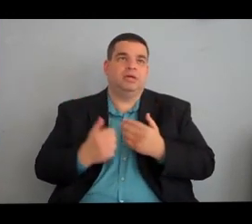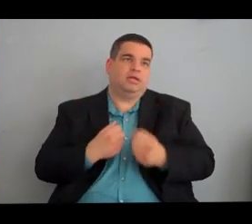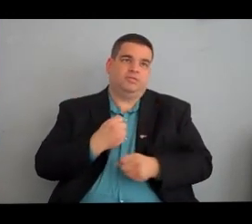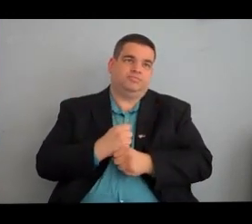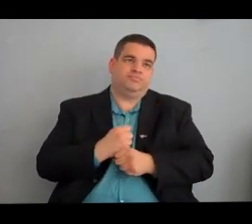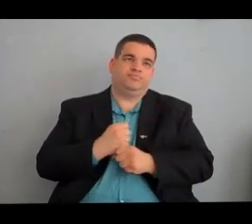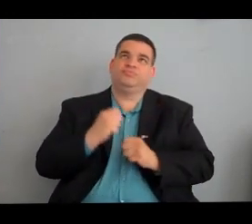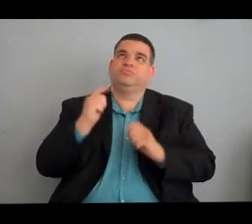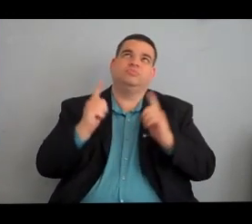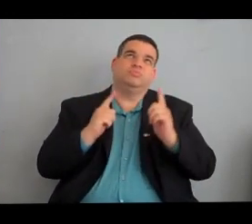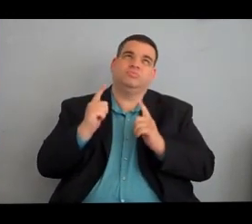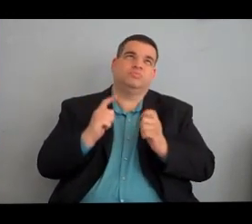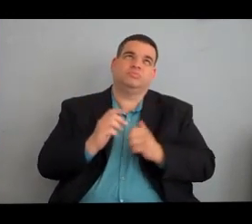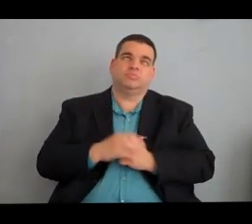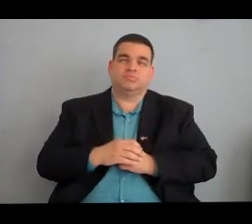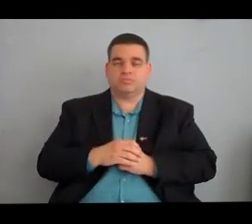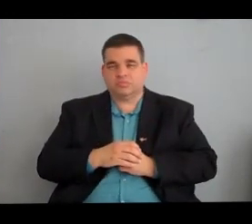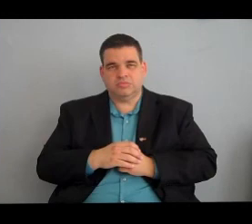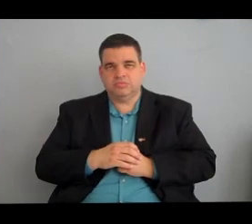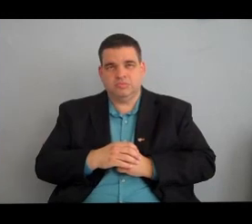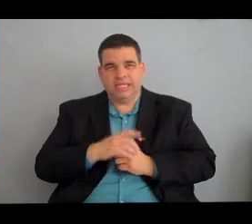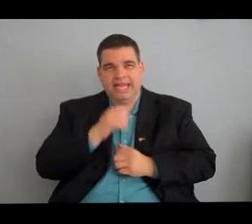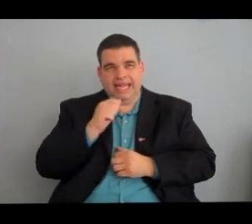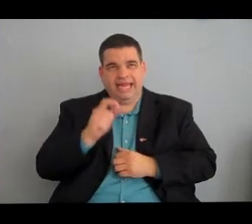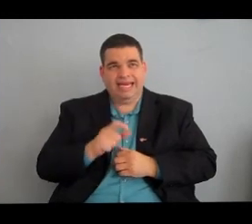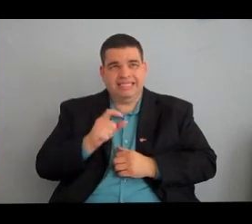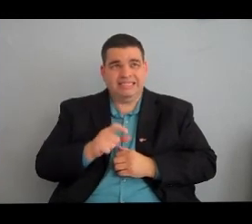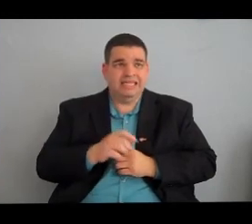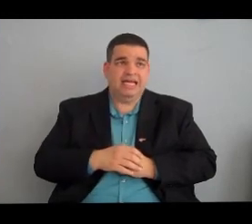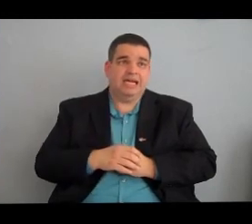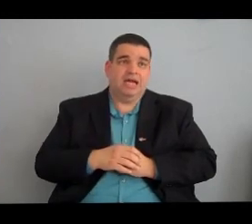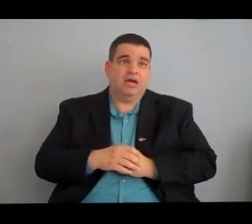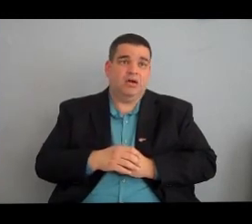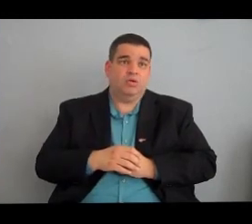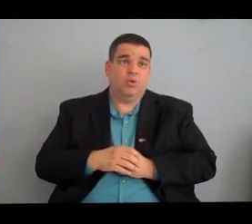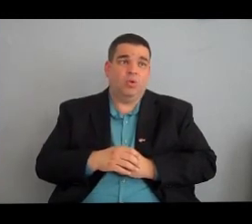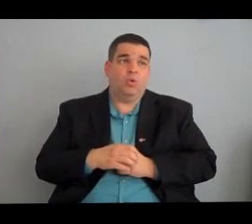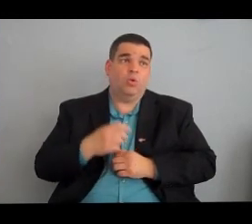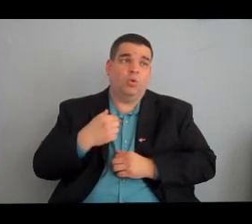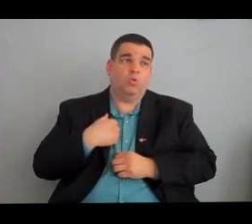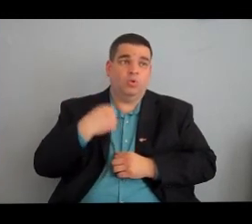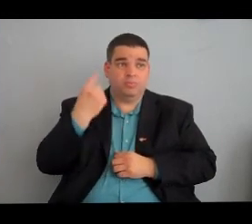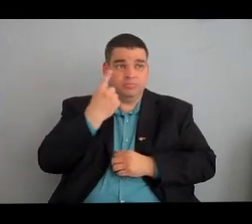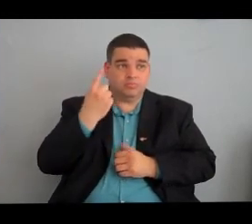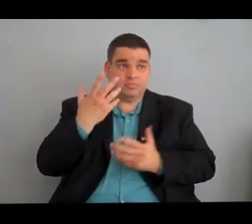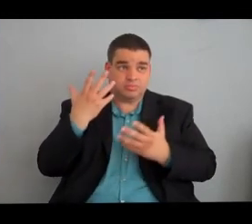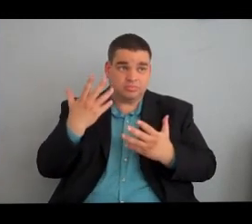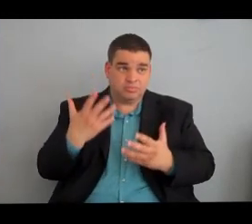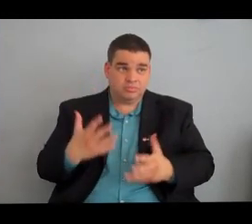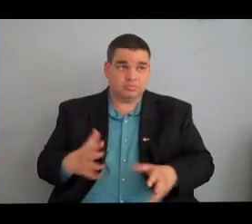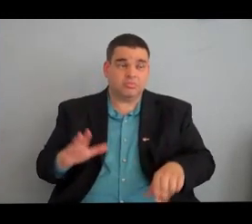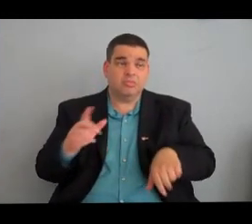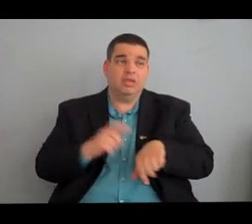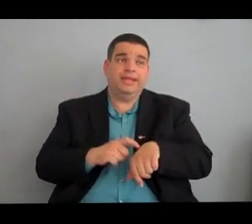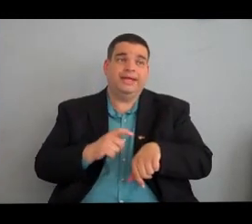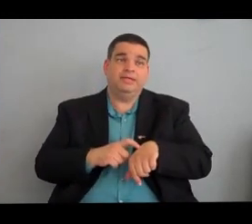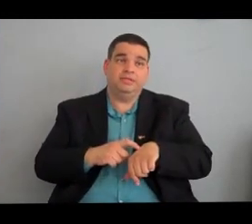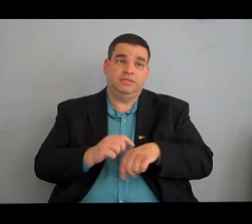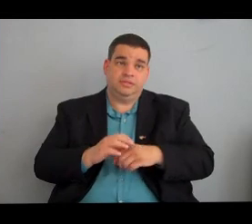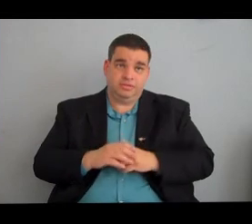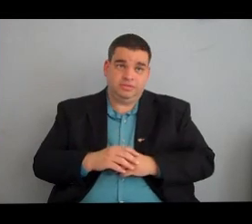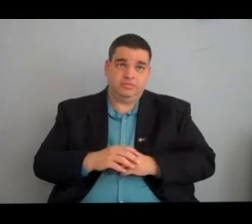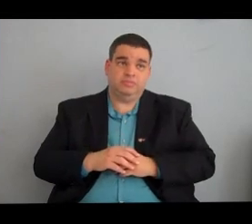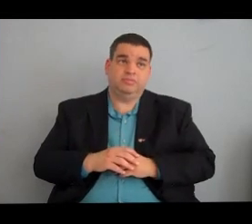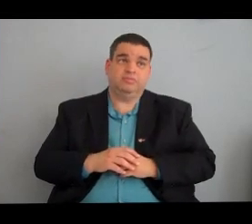no comenzarlo con una tragedia, claro, innecesaria. Uno pensaría que ya, ¿verdad?, habíamos pasado esa etapa. No. El año pasado tuvimos